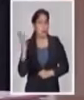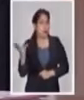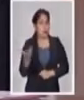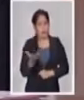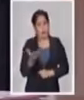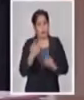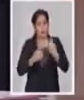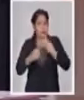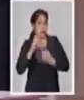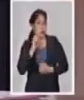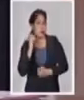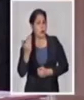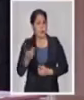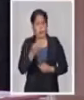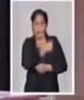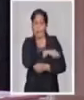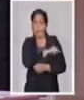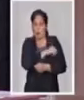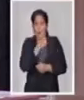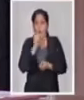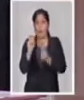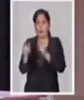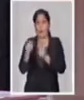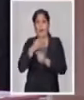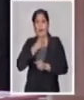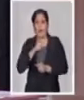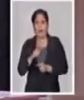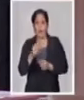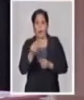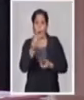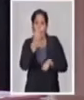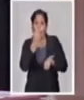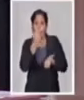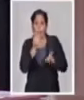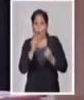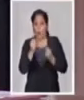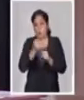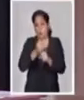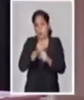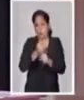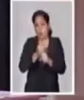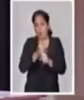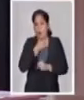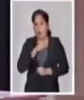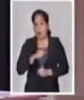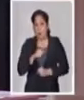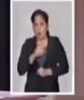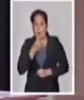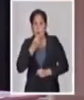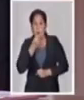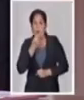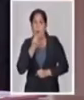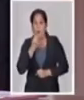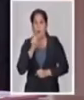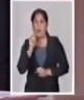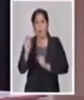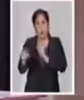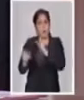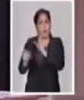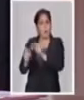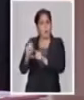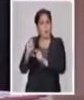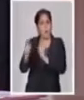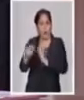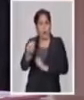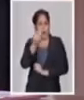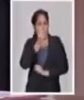popular, ese consumo puede ser en los comedores obreros, o sea, ese consumo puede ser adquiriendo productos